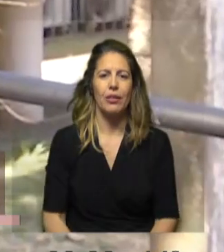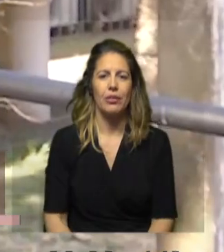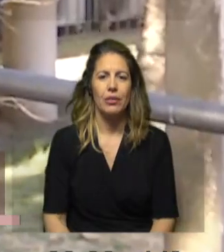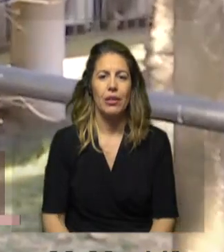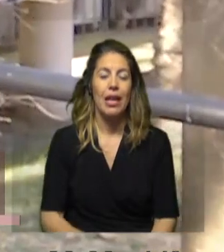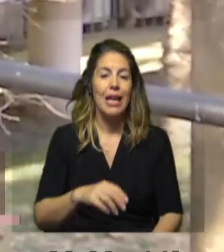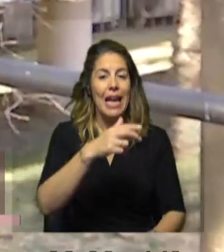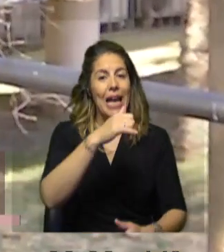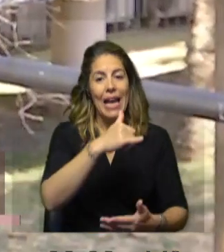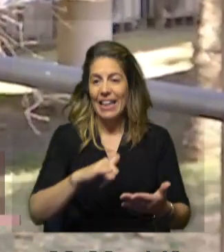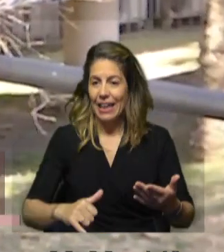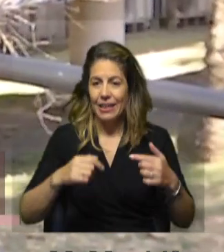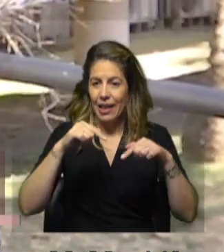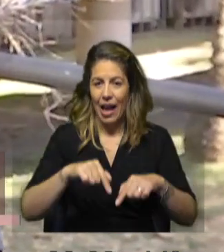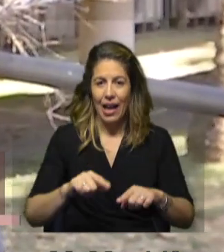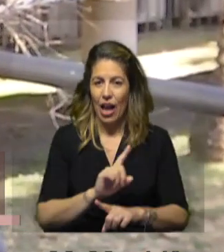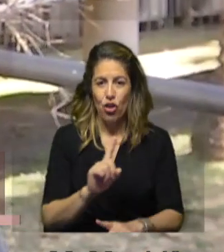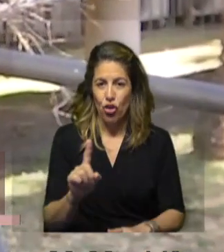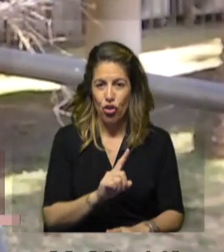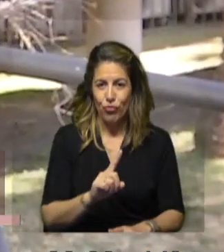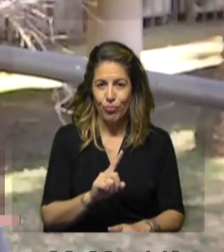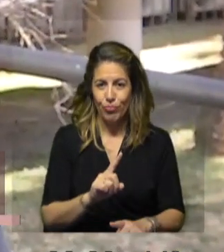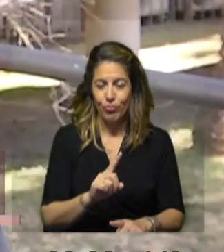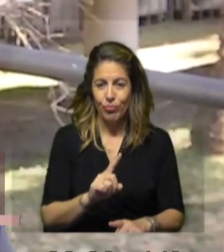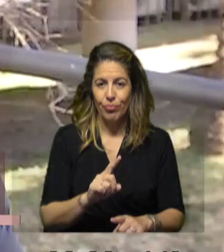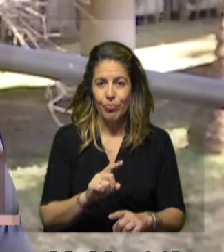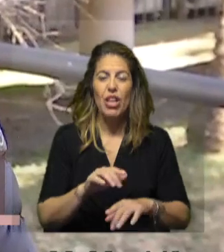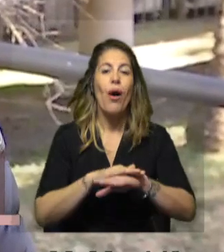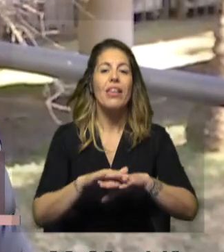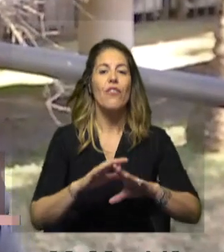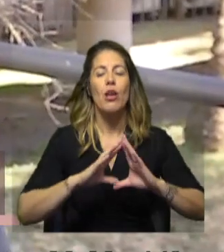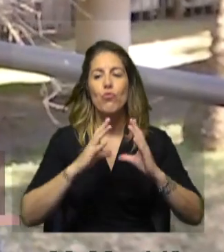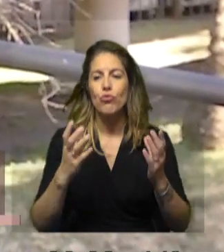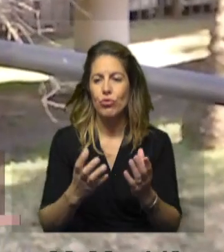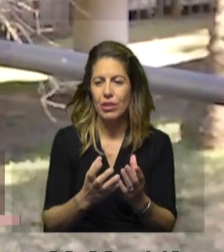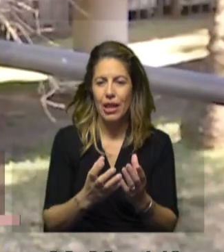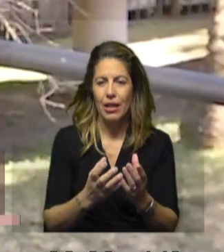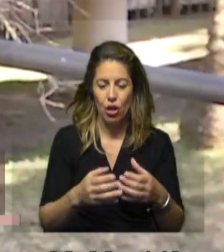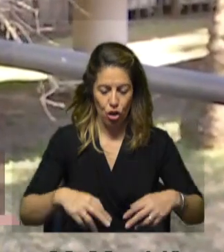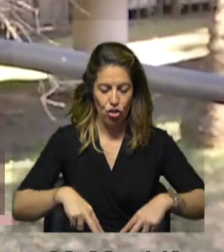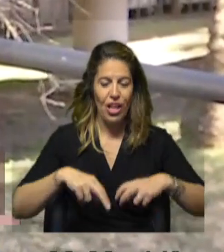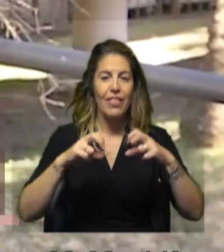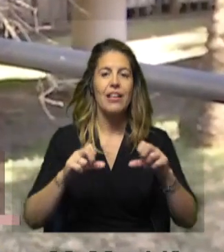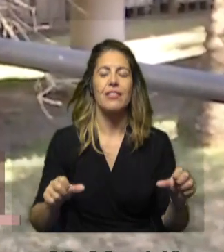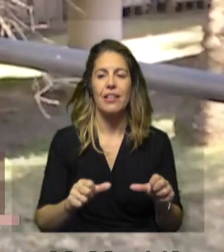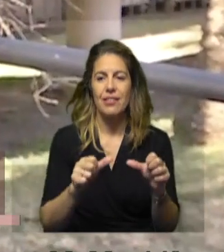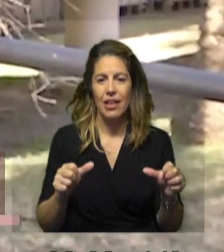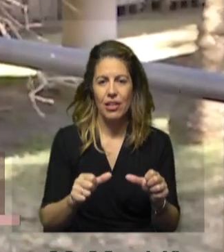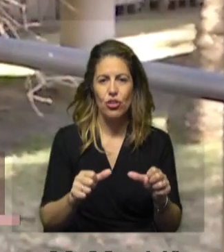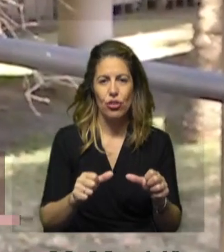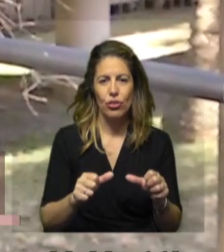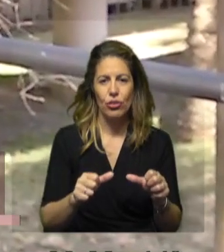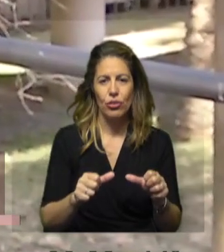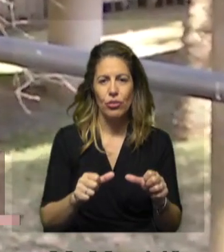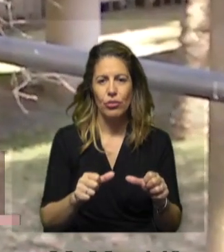tenemos estadísticas en Uruguay. Lo que sí es que a nivel mundial los estudios que se han hecho son